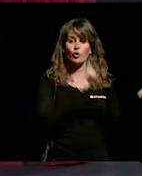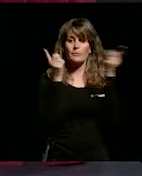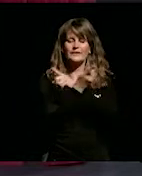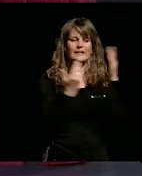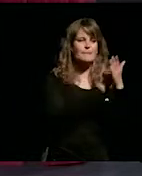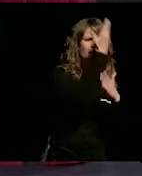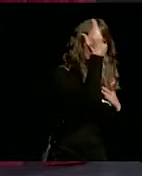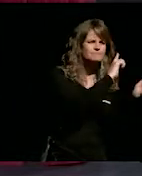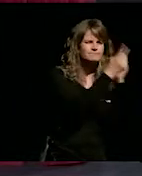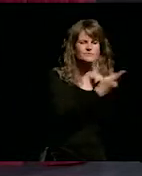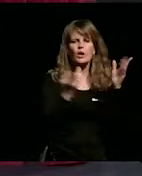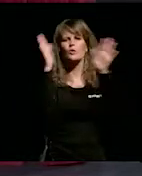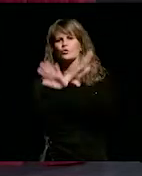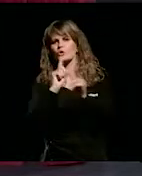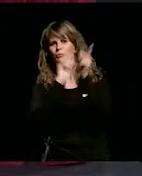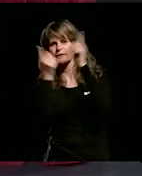mañana, convertir a la noche.